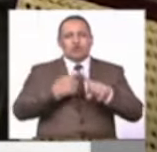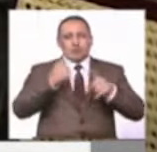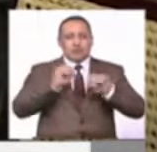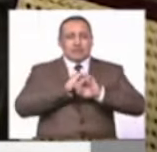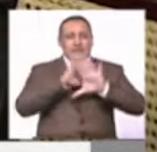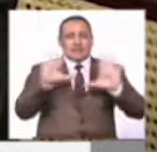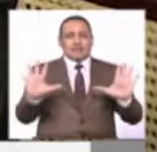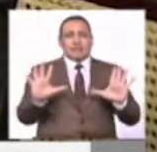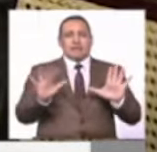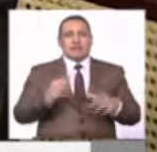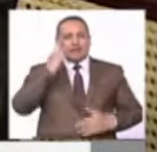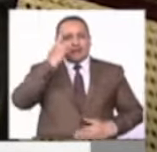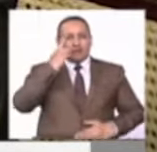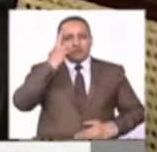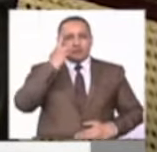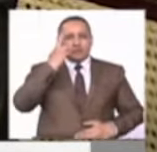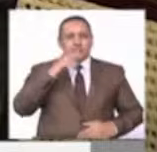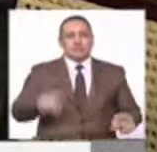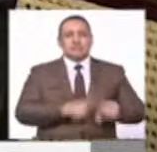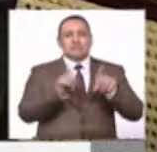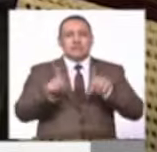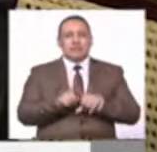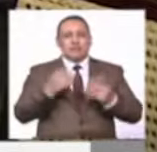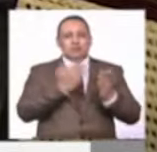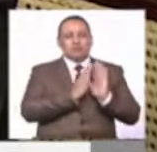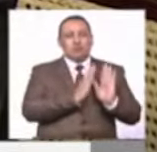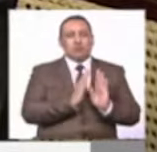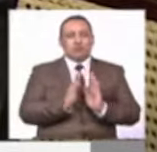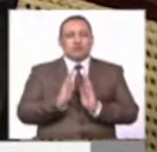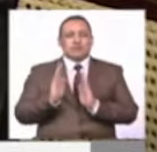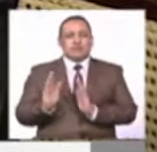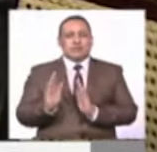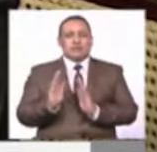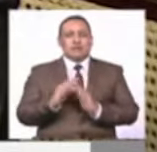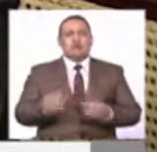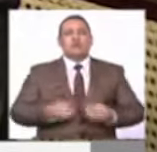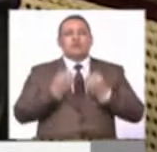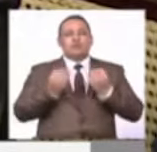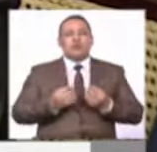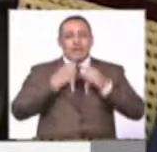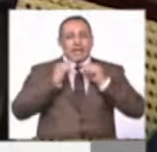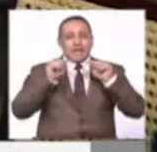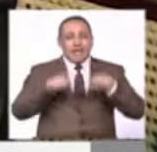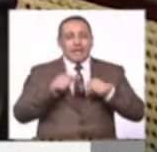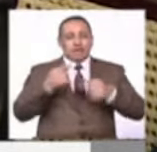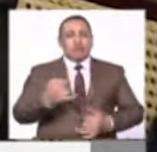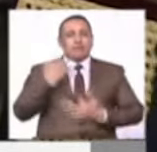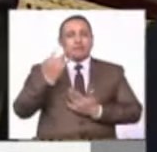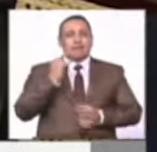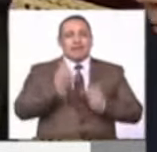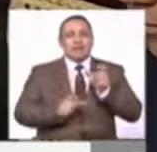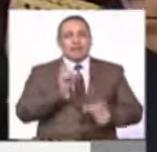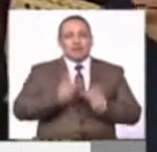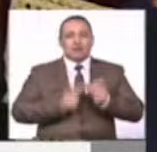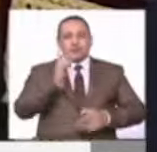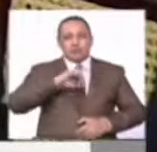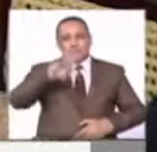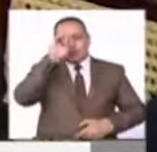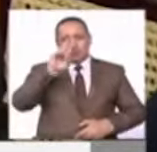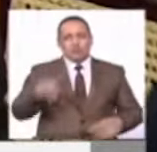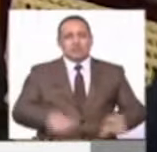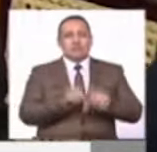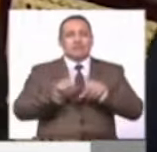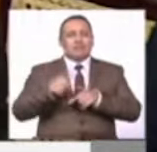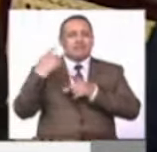objetividad razonabilidad y proporcionalidad pues eso es lo que espera la ciudadanía de todas